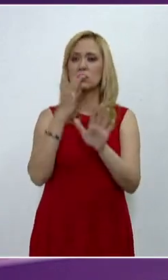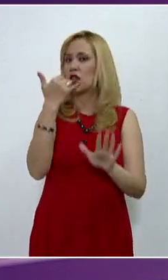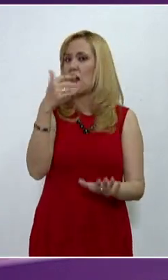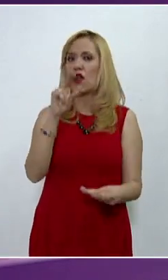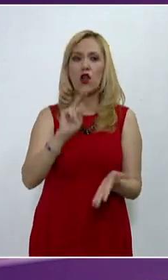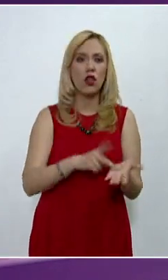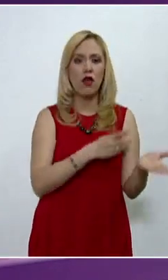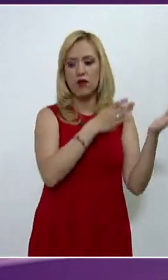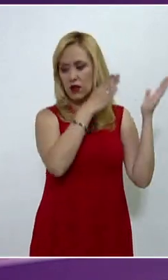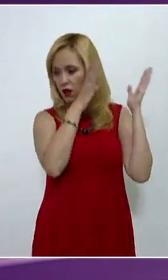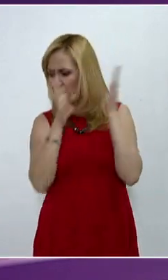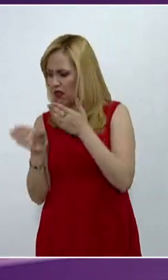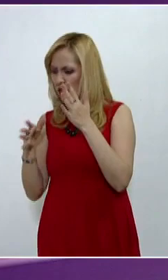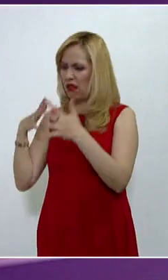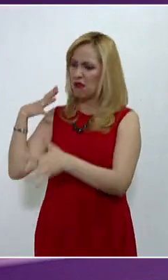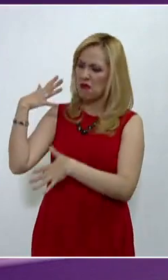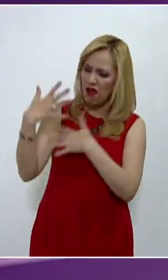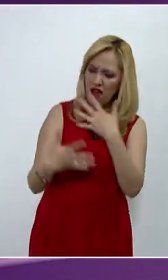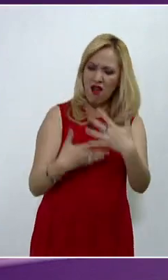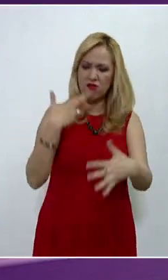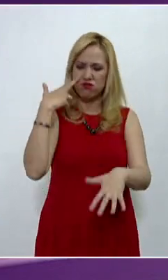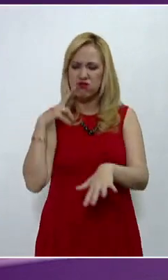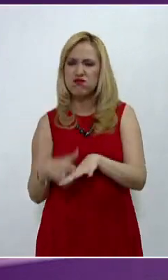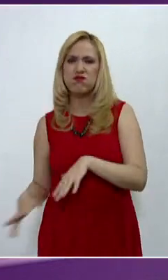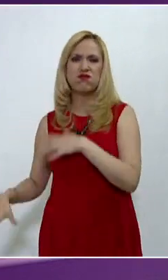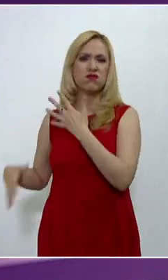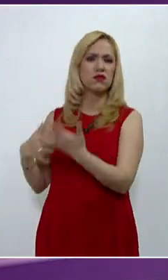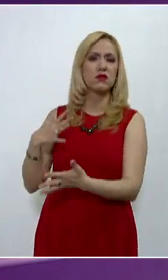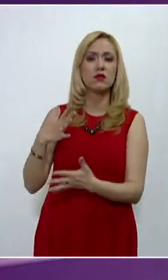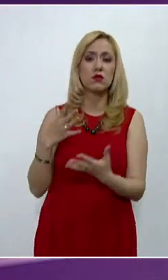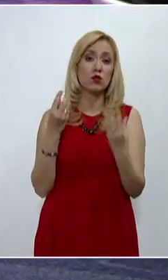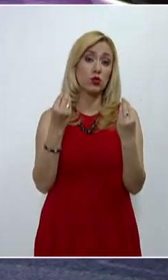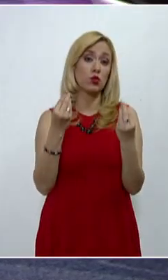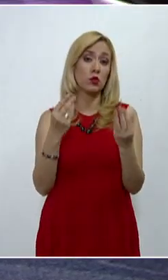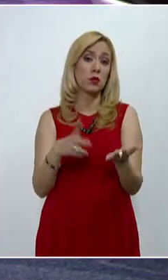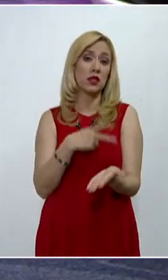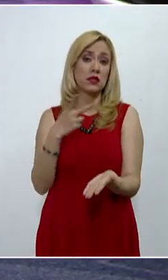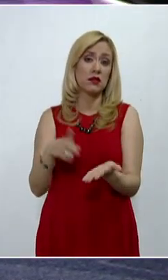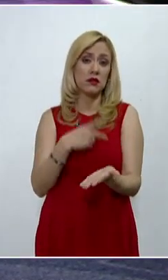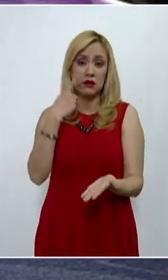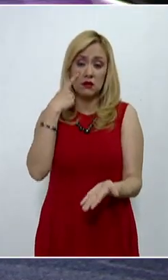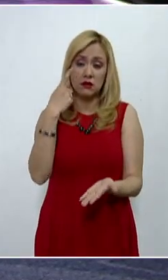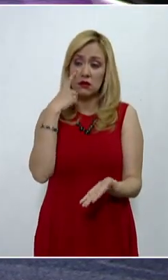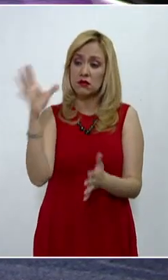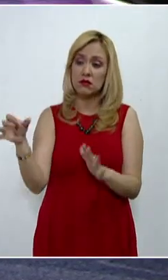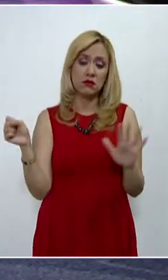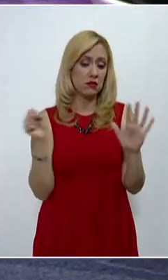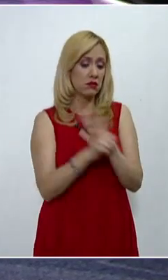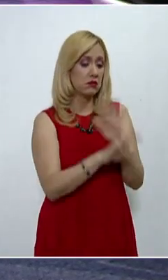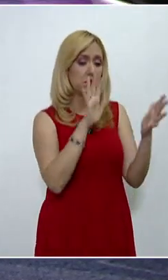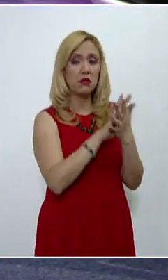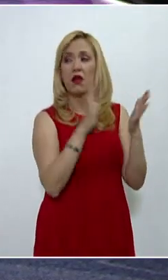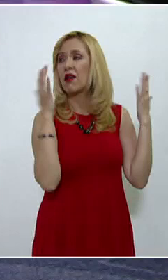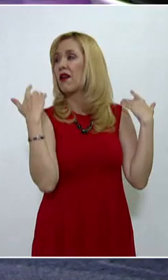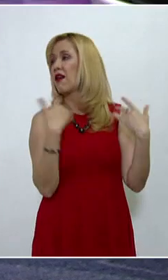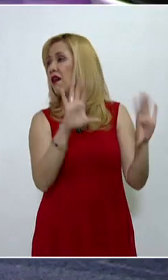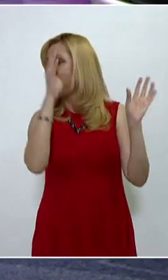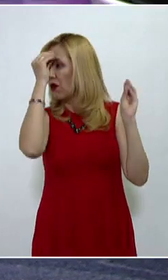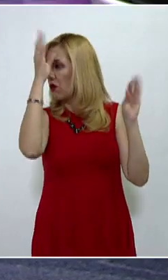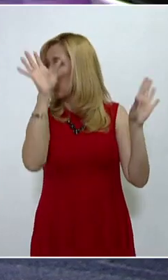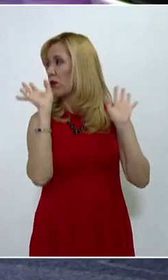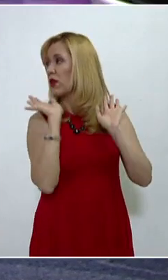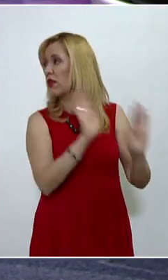violencia en la que se encuentra el país, justamente porque muchos de estos elementos o se han soslayado, se han olvidado o se